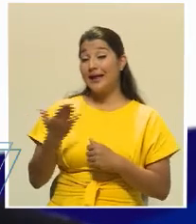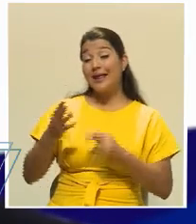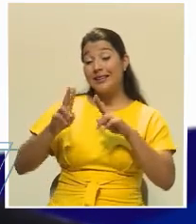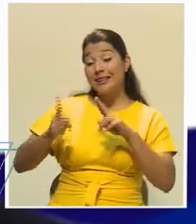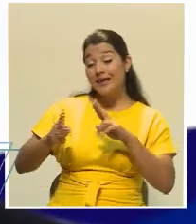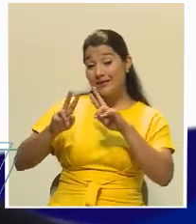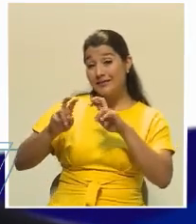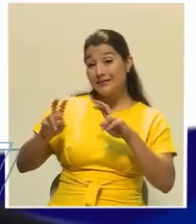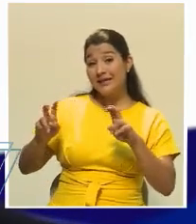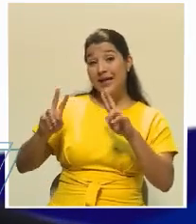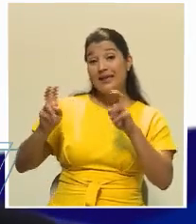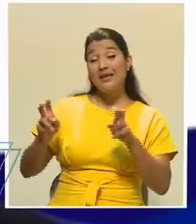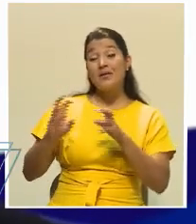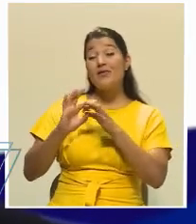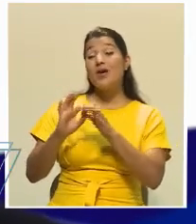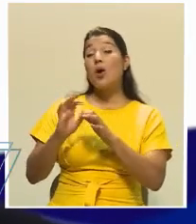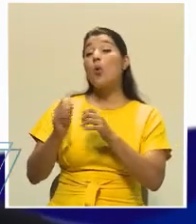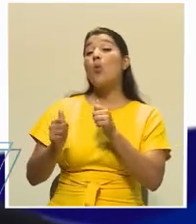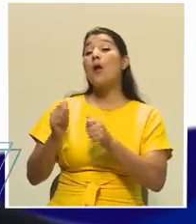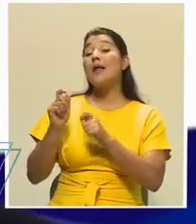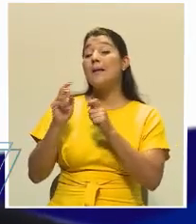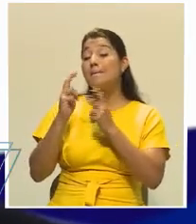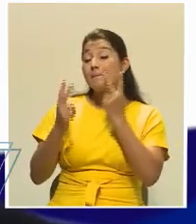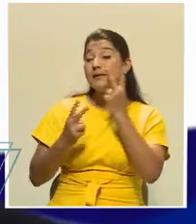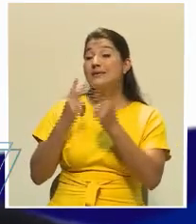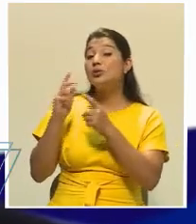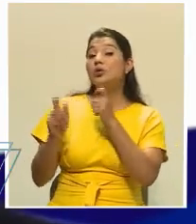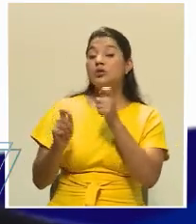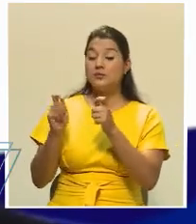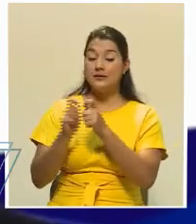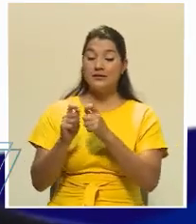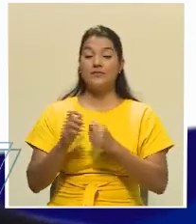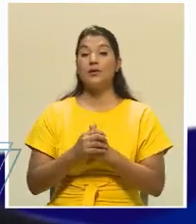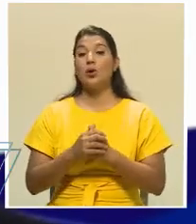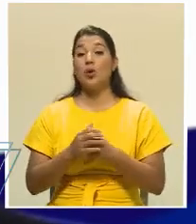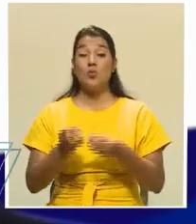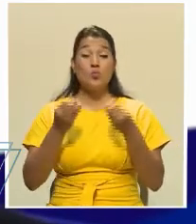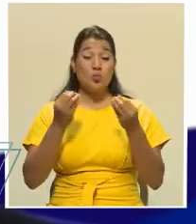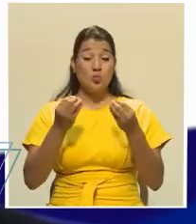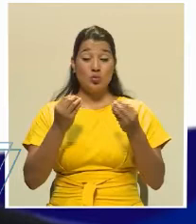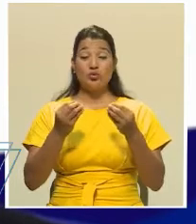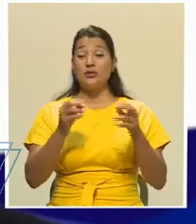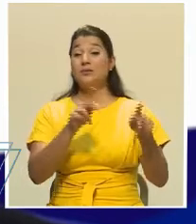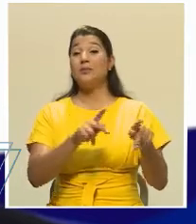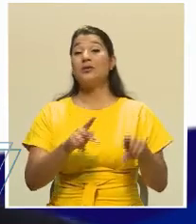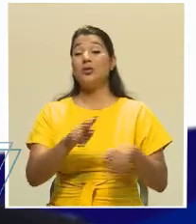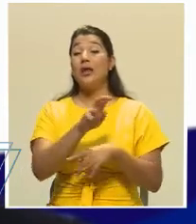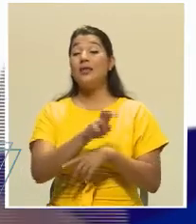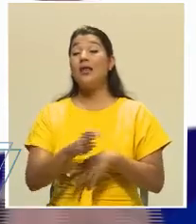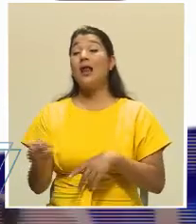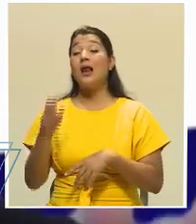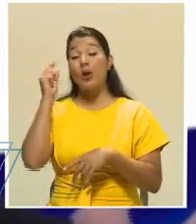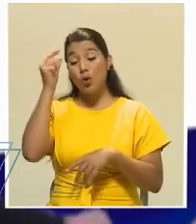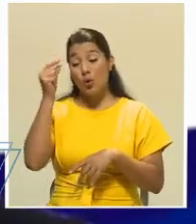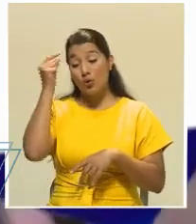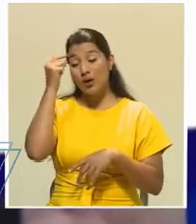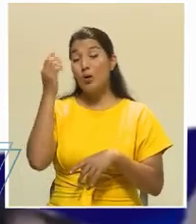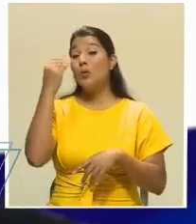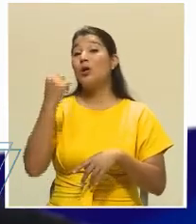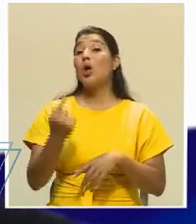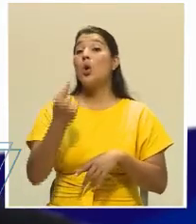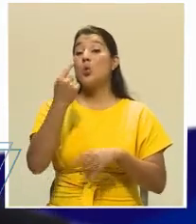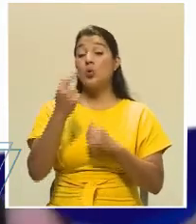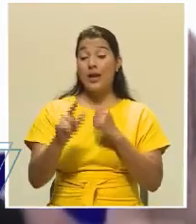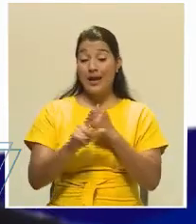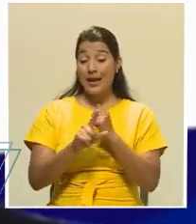tema de los destinos específicos. Los millones y millones que traslada el gobierno de la República, porque una ley así